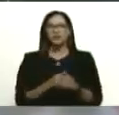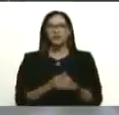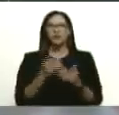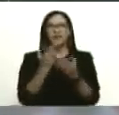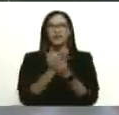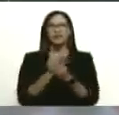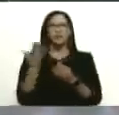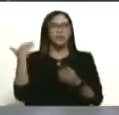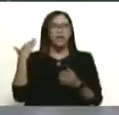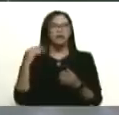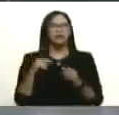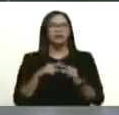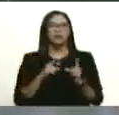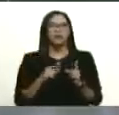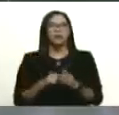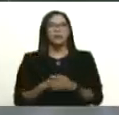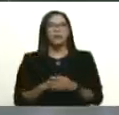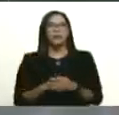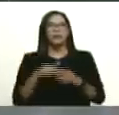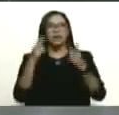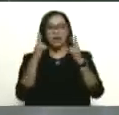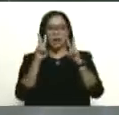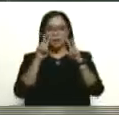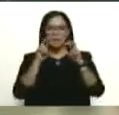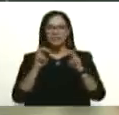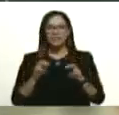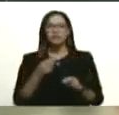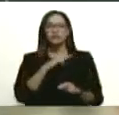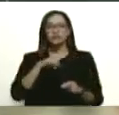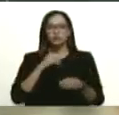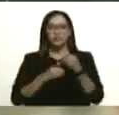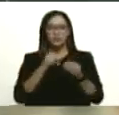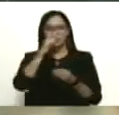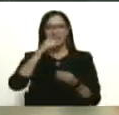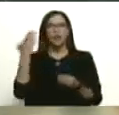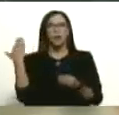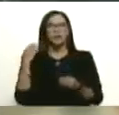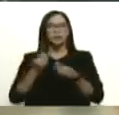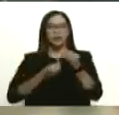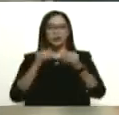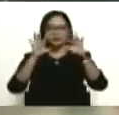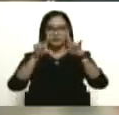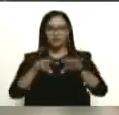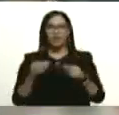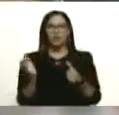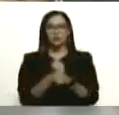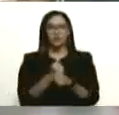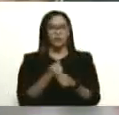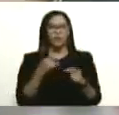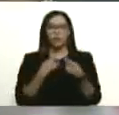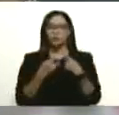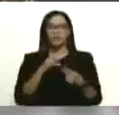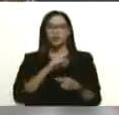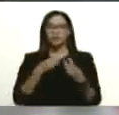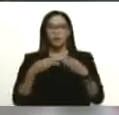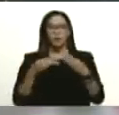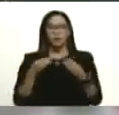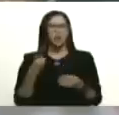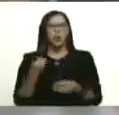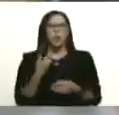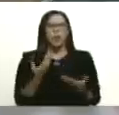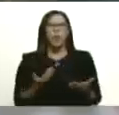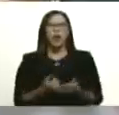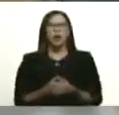época. Sin embargo, en la investigación que nosotros emprendimos el año pasado para hacer este documental, encontramos cosas que no se habían publicado todavía. ¿Cómo cuáles?